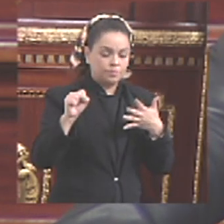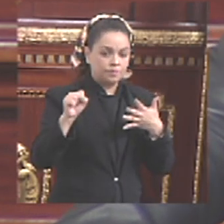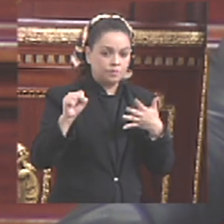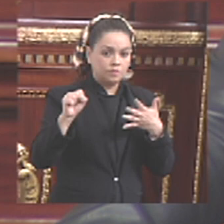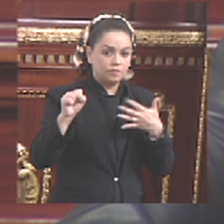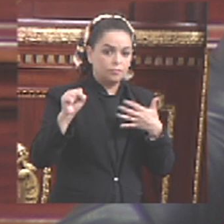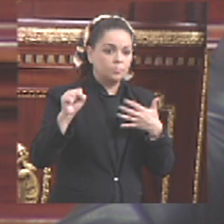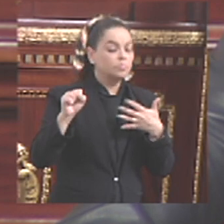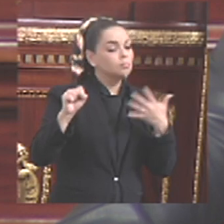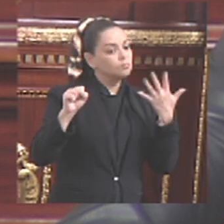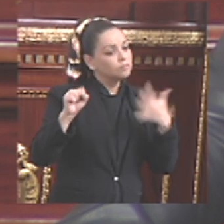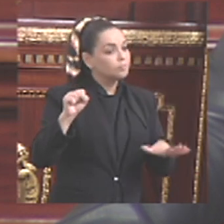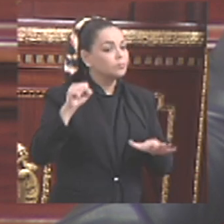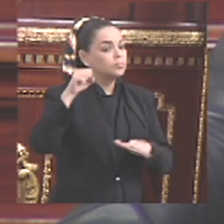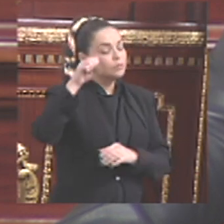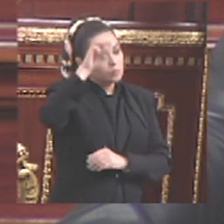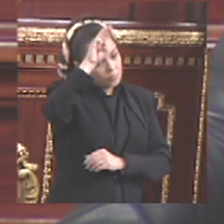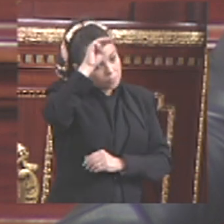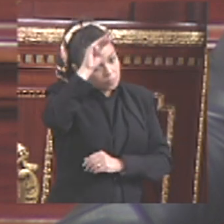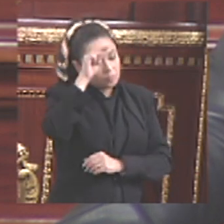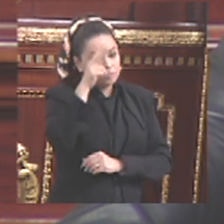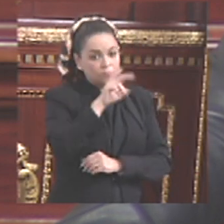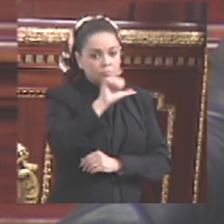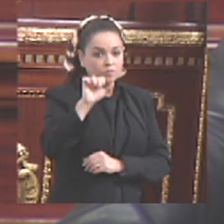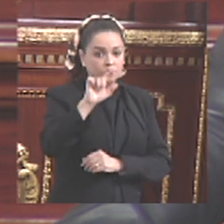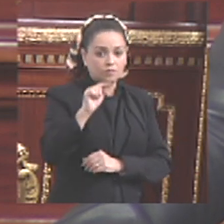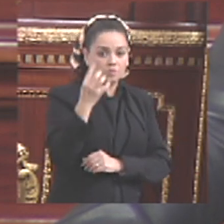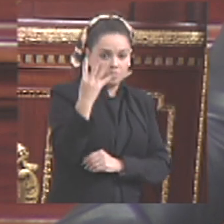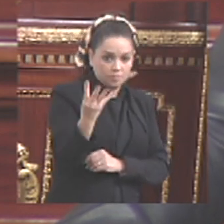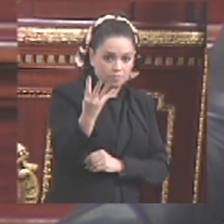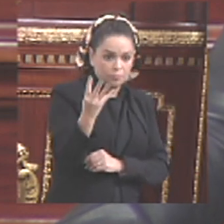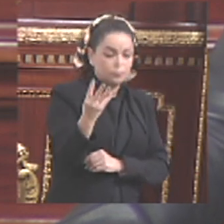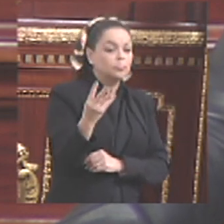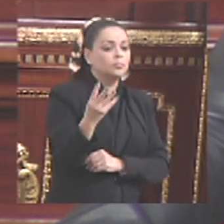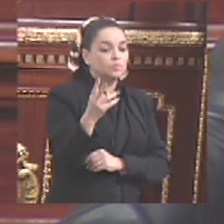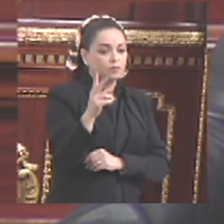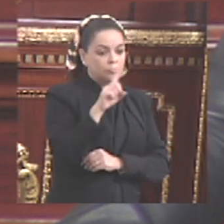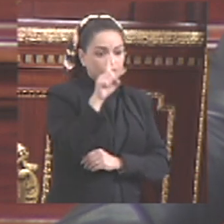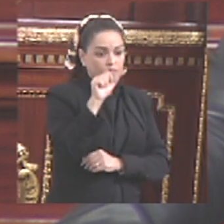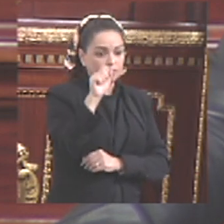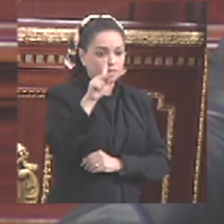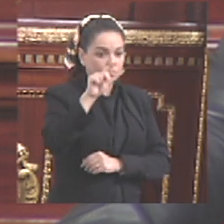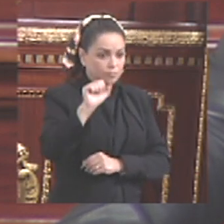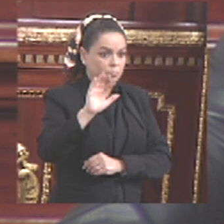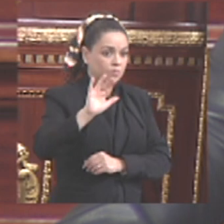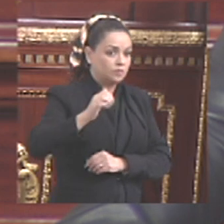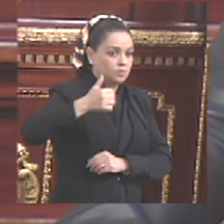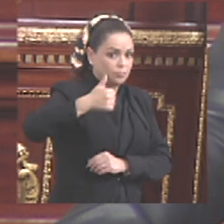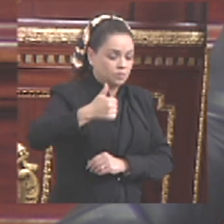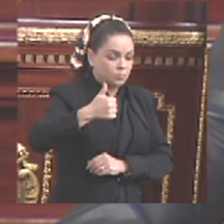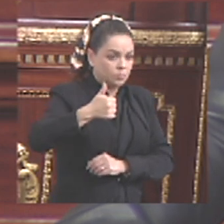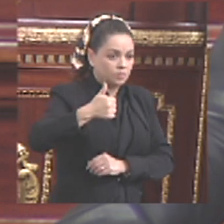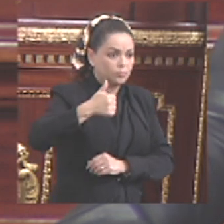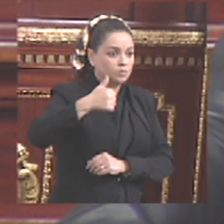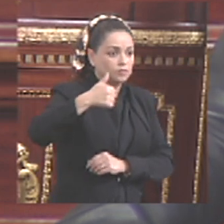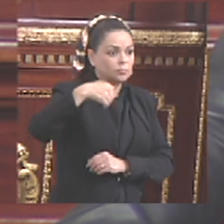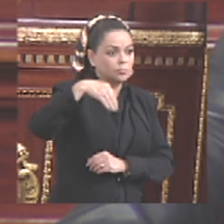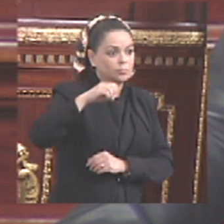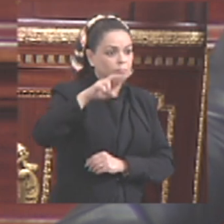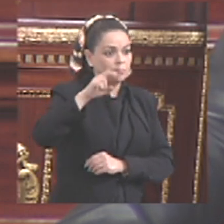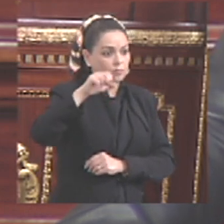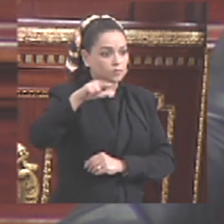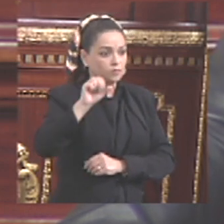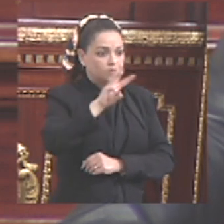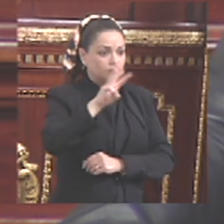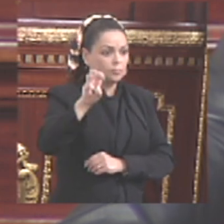casa. Monterrey 274 está sin casa. Zapata 56 está sin casa. Morena